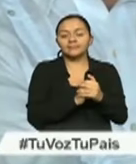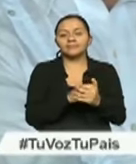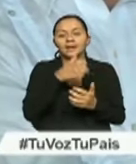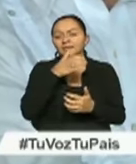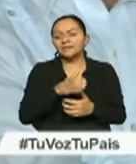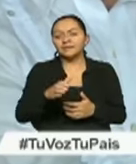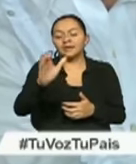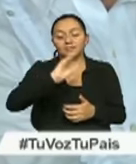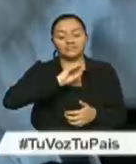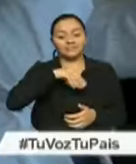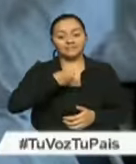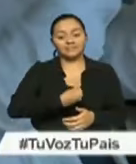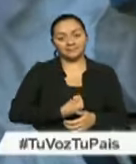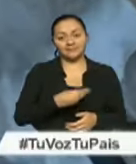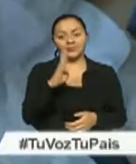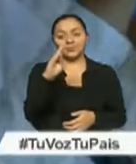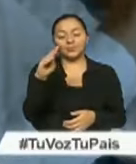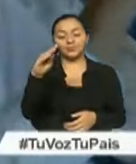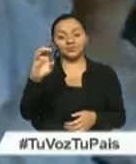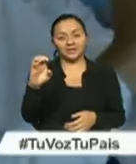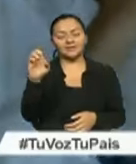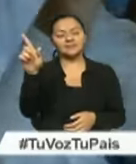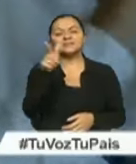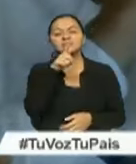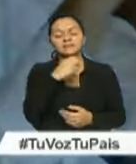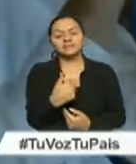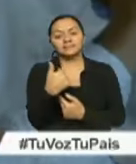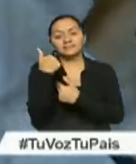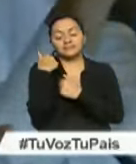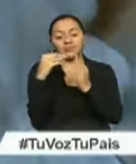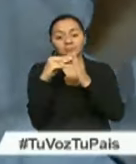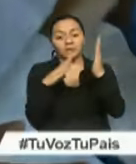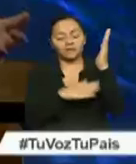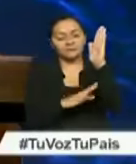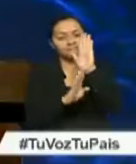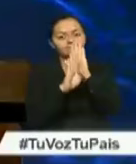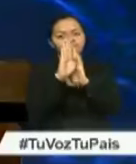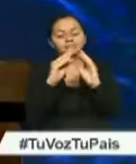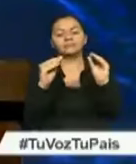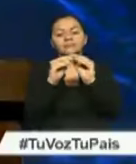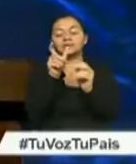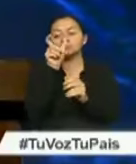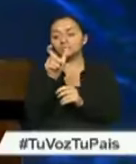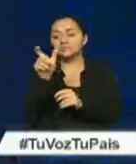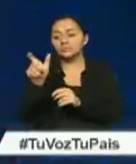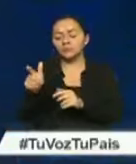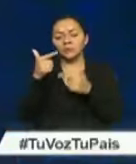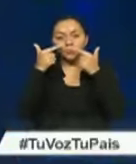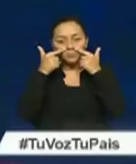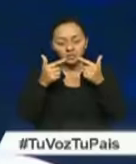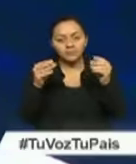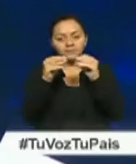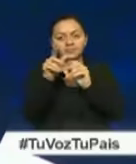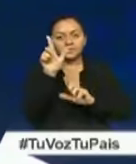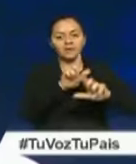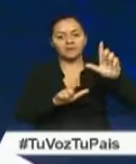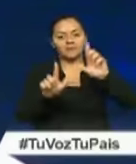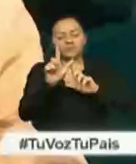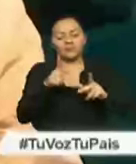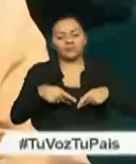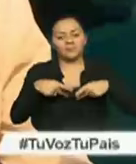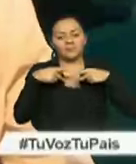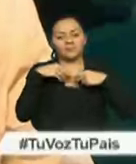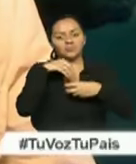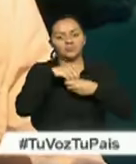cantante español Miguel Bosé, quien fue parte de este proyecto, instó a la población a cuidar este laboratorio